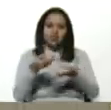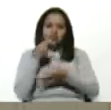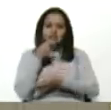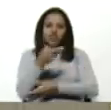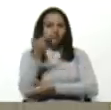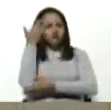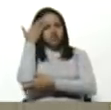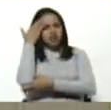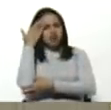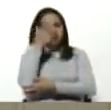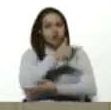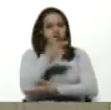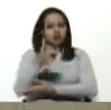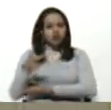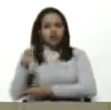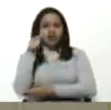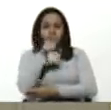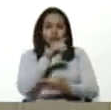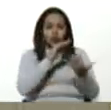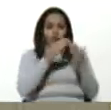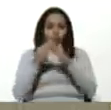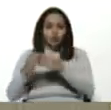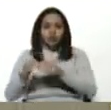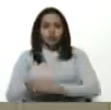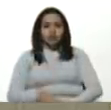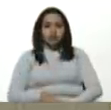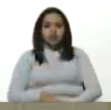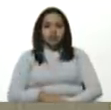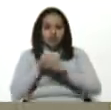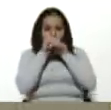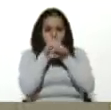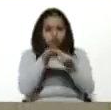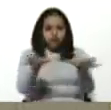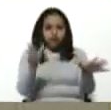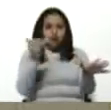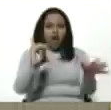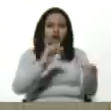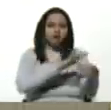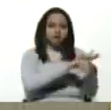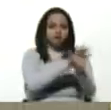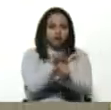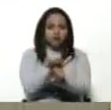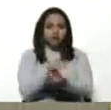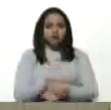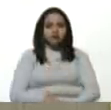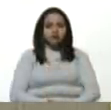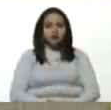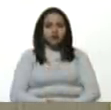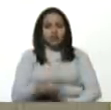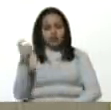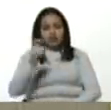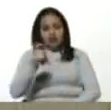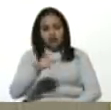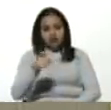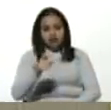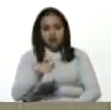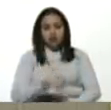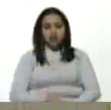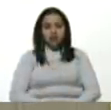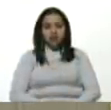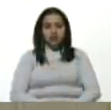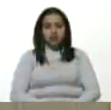sepan los habitantes de esta comunidad que el virus está allí circulando. Y por eso la necesidad